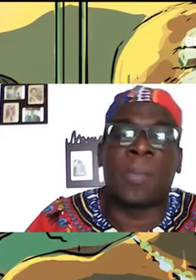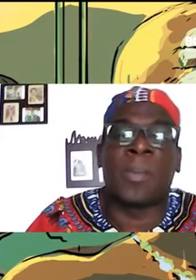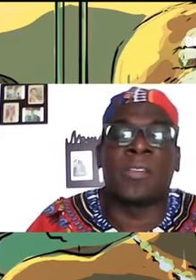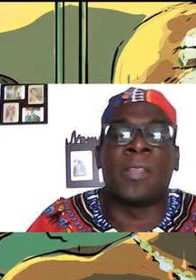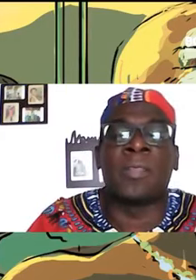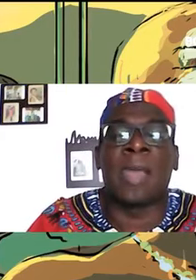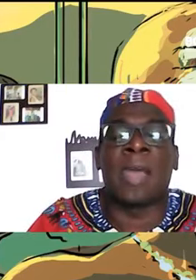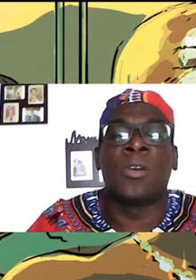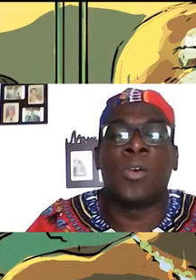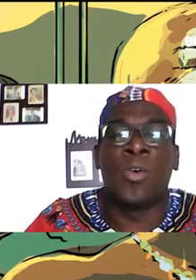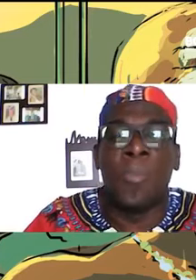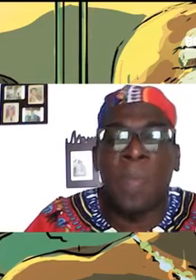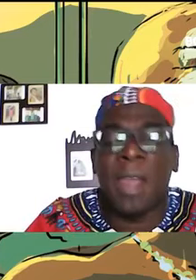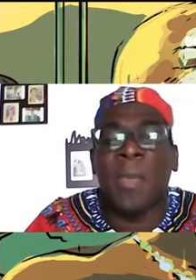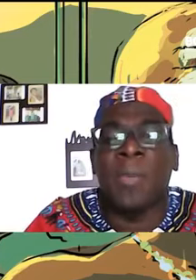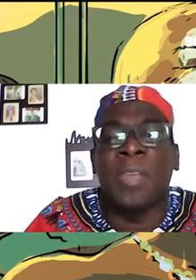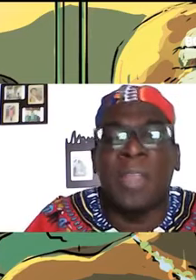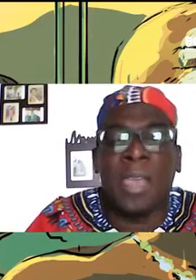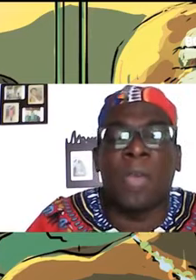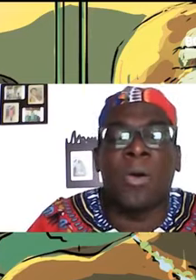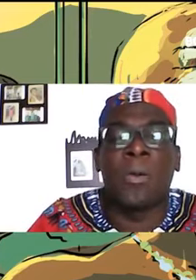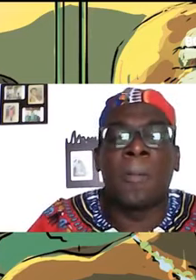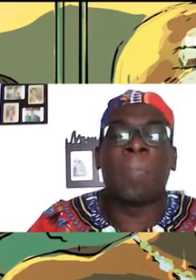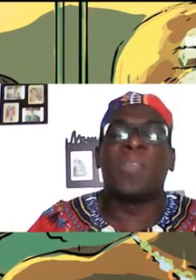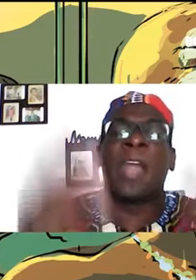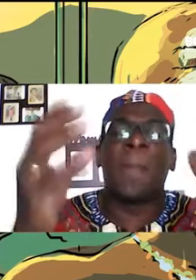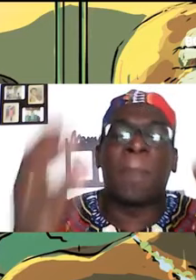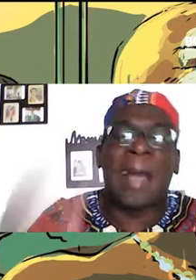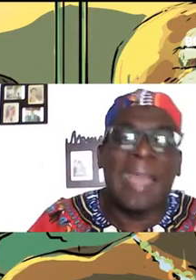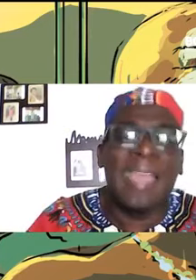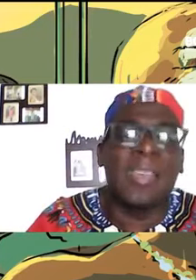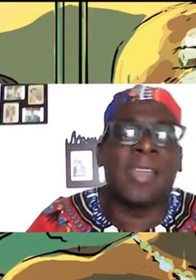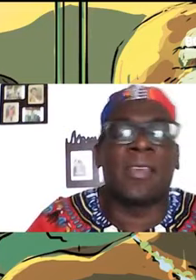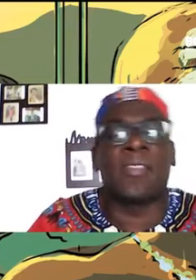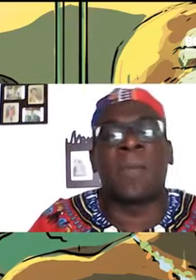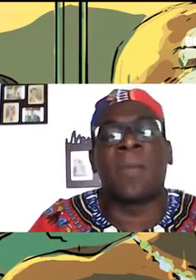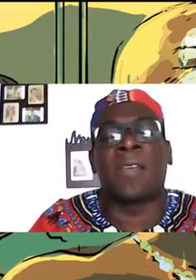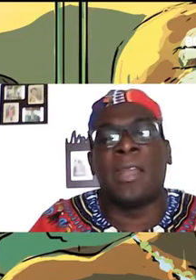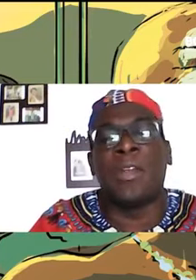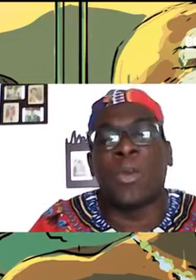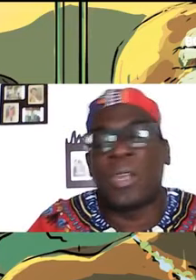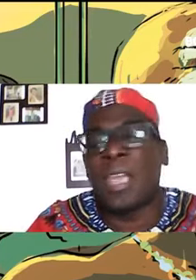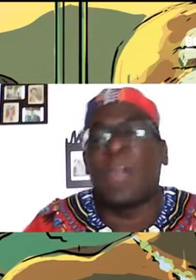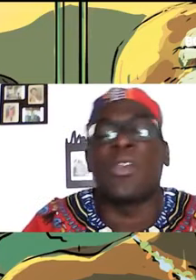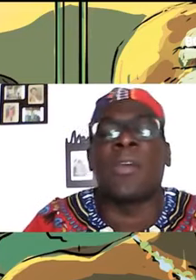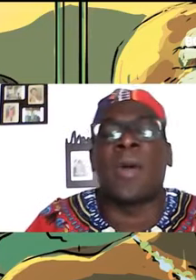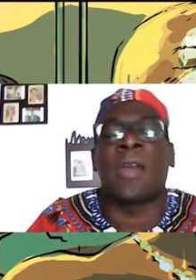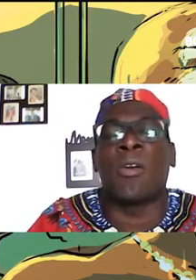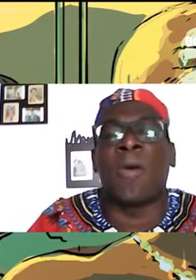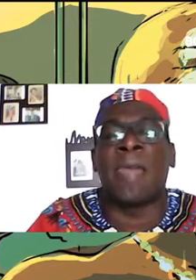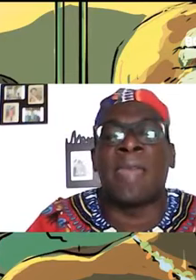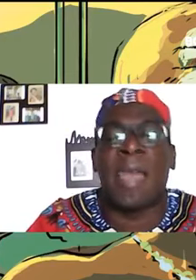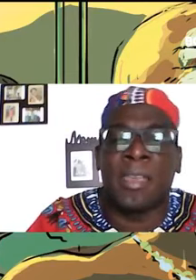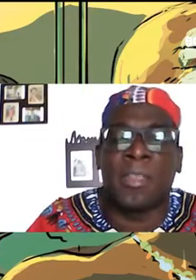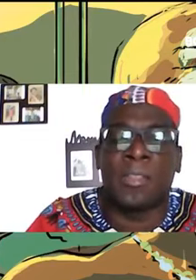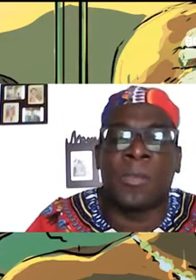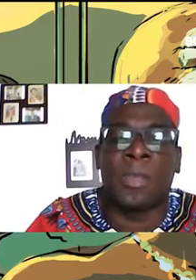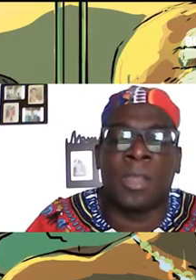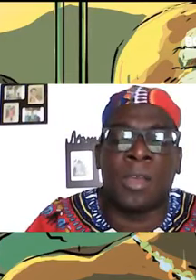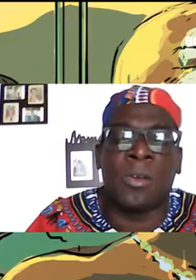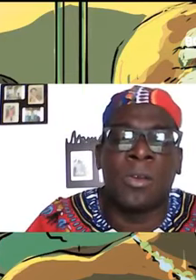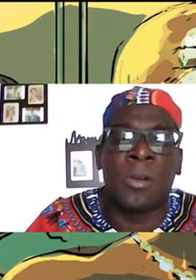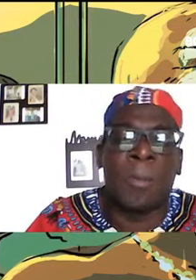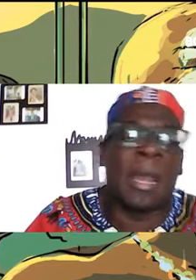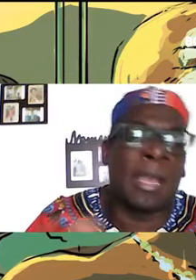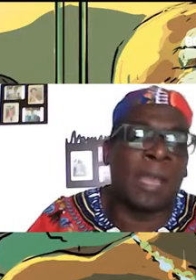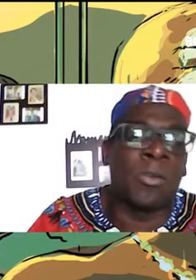vamos a presentar un breve video del Palenque de San Basilio. Quiero llevarlos allá en este